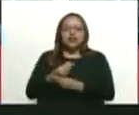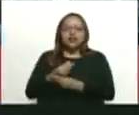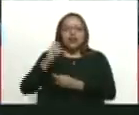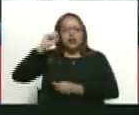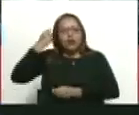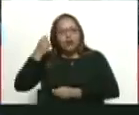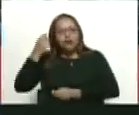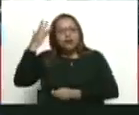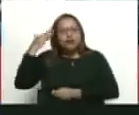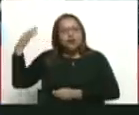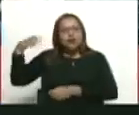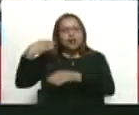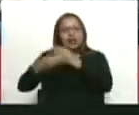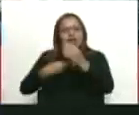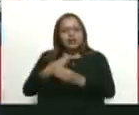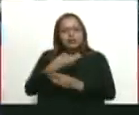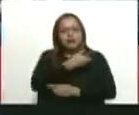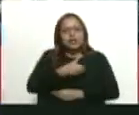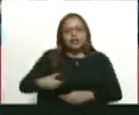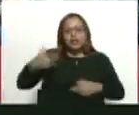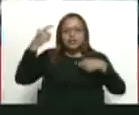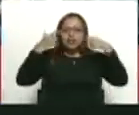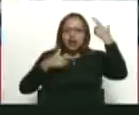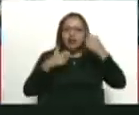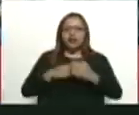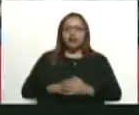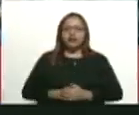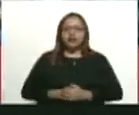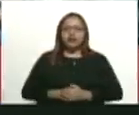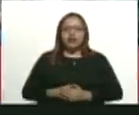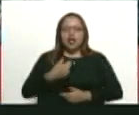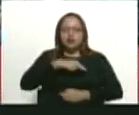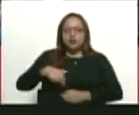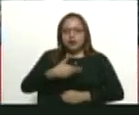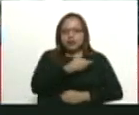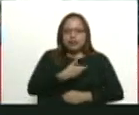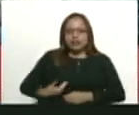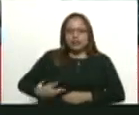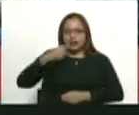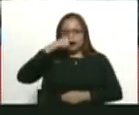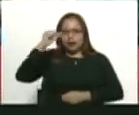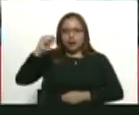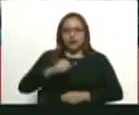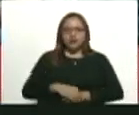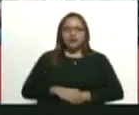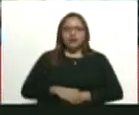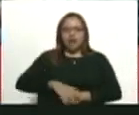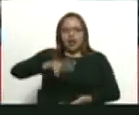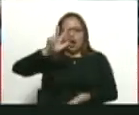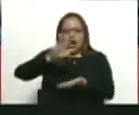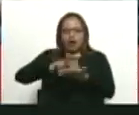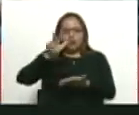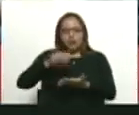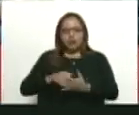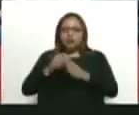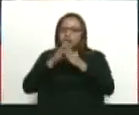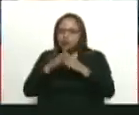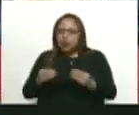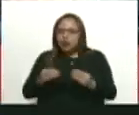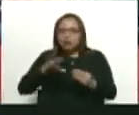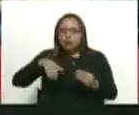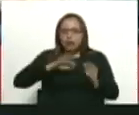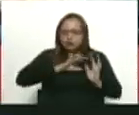Chávez, con un sueño del comandante Chávez. Nuestro presidente Nicolás Maduro, pues aprobó todo para